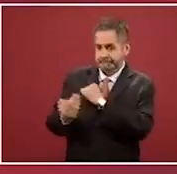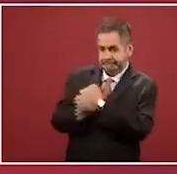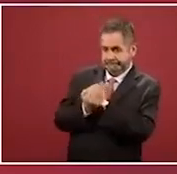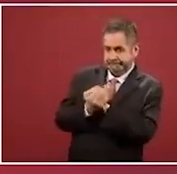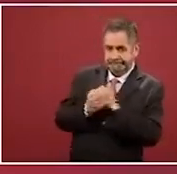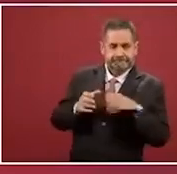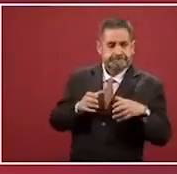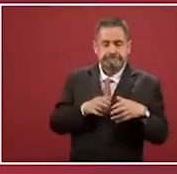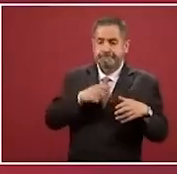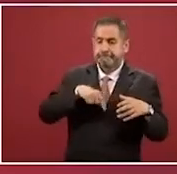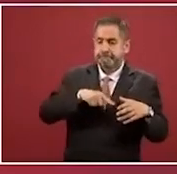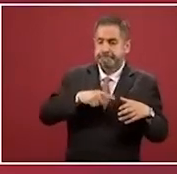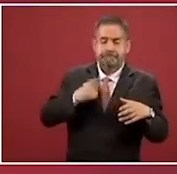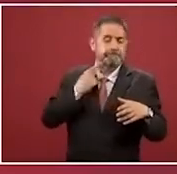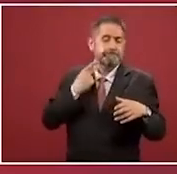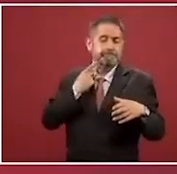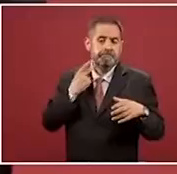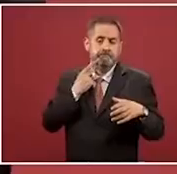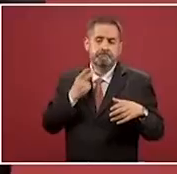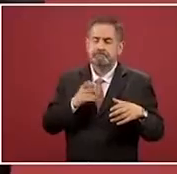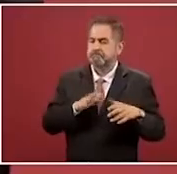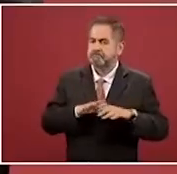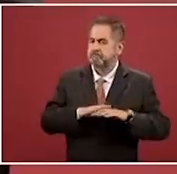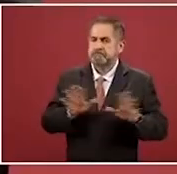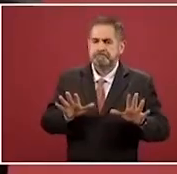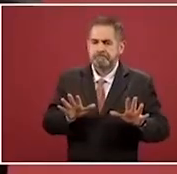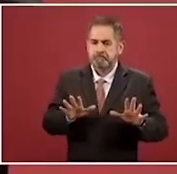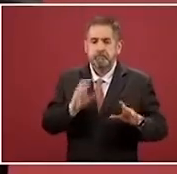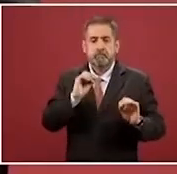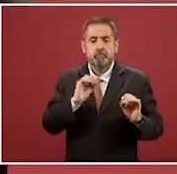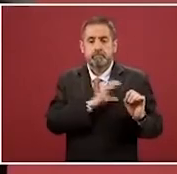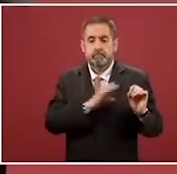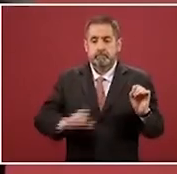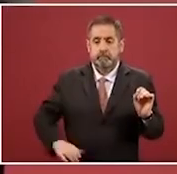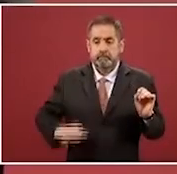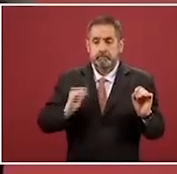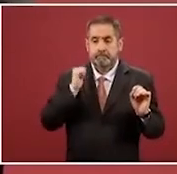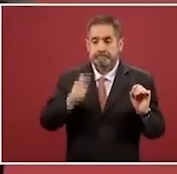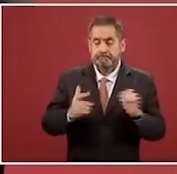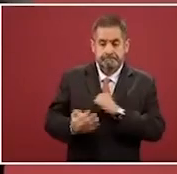favorecer a partidos o a candidatos.